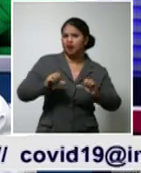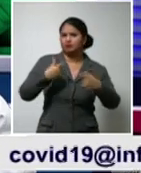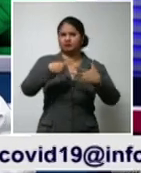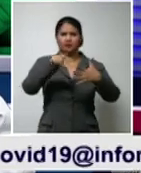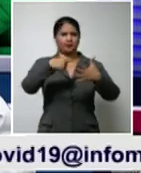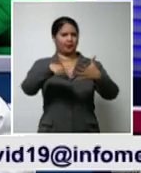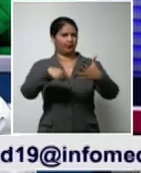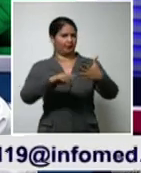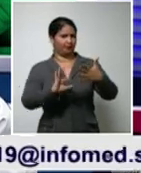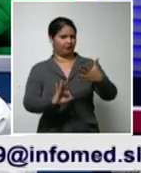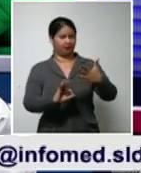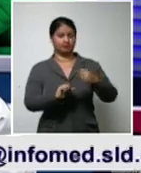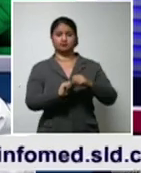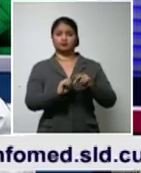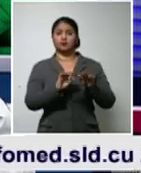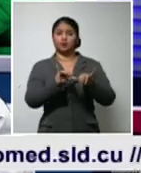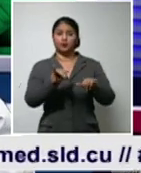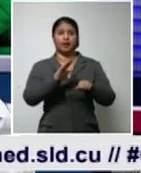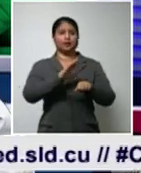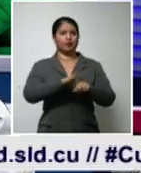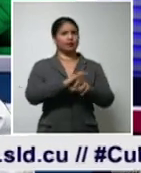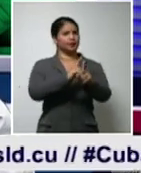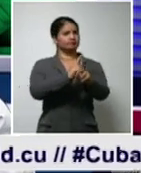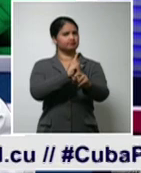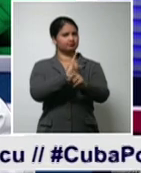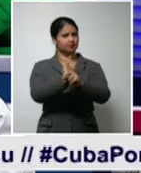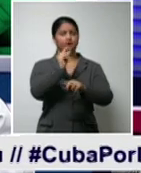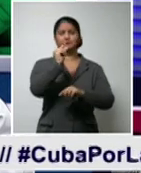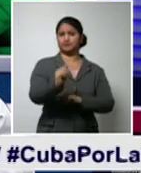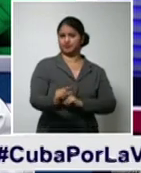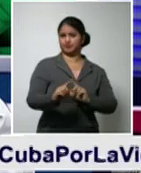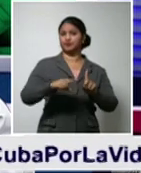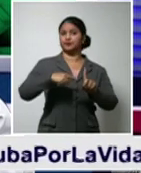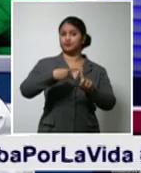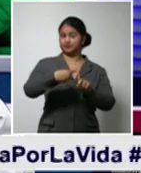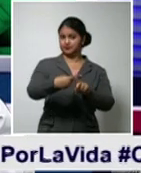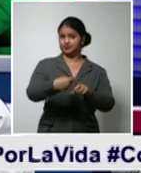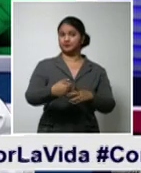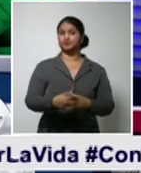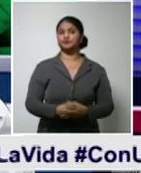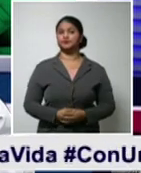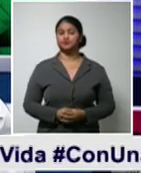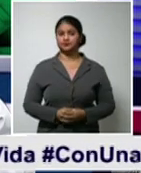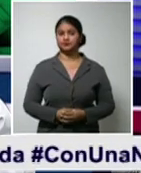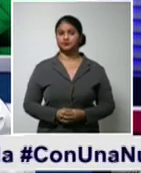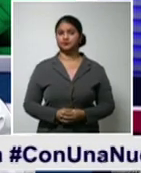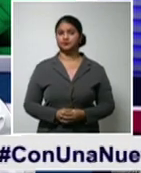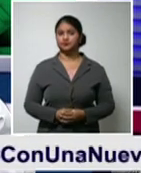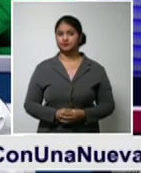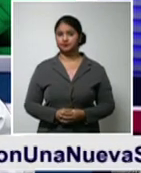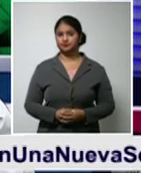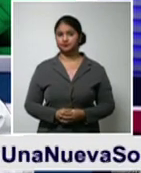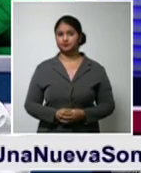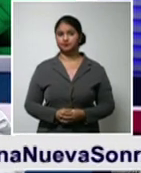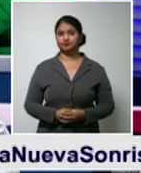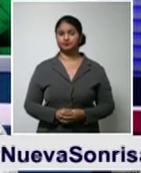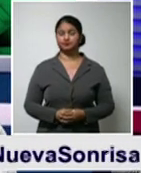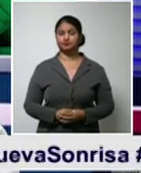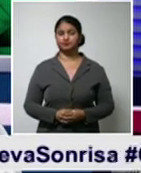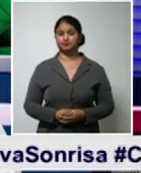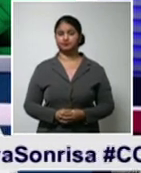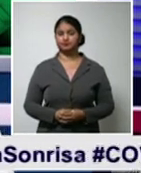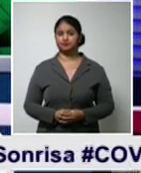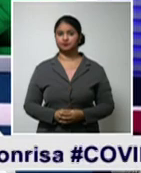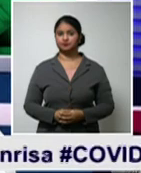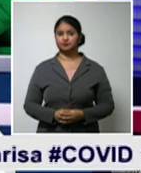y además contacto de caso confirmado y lamentablemente tuvo una